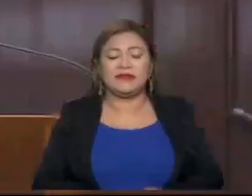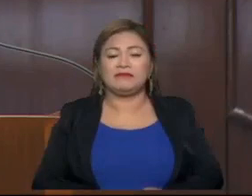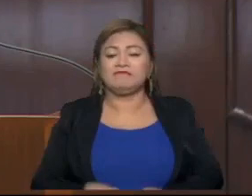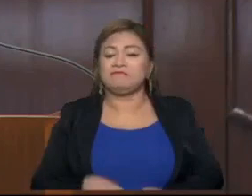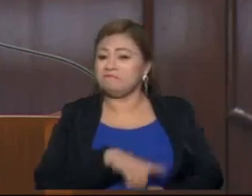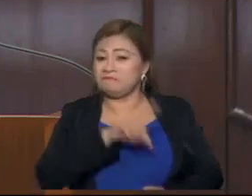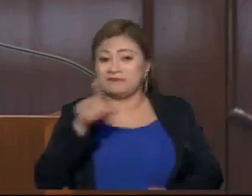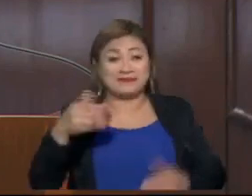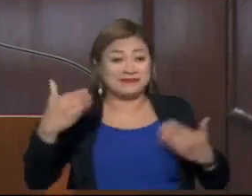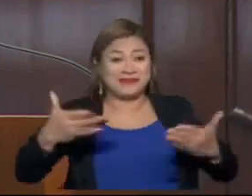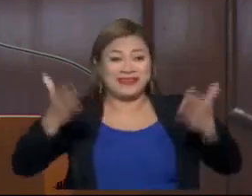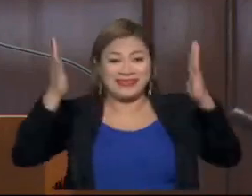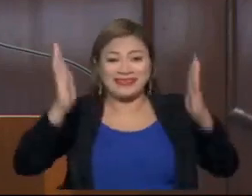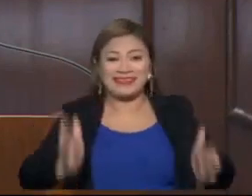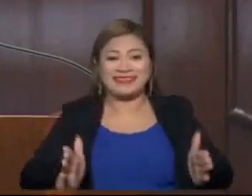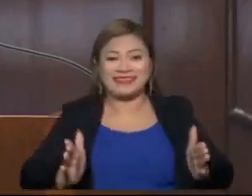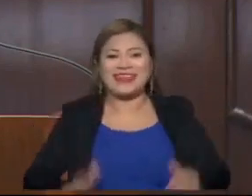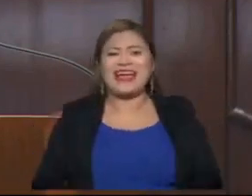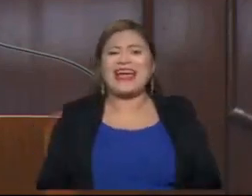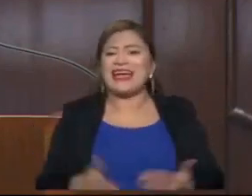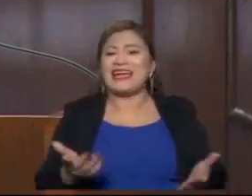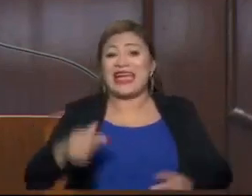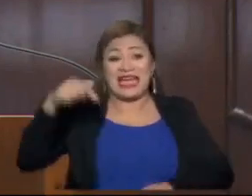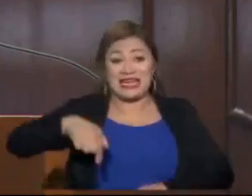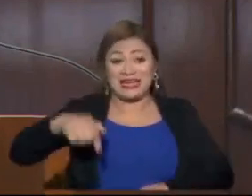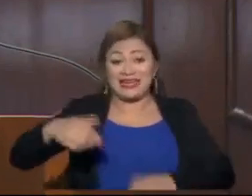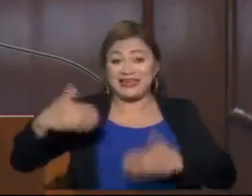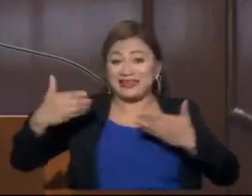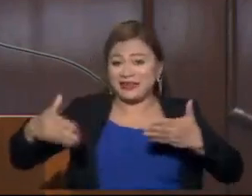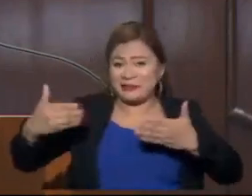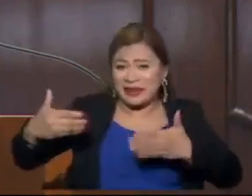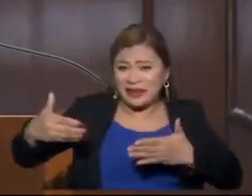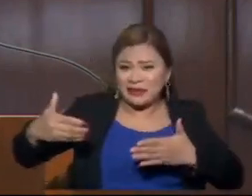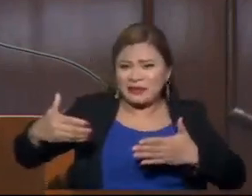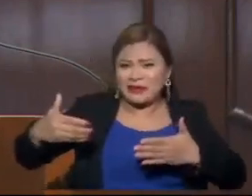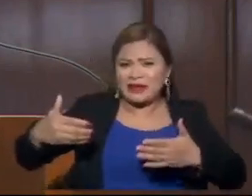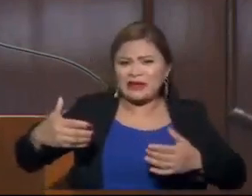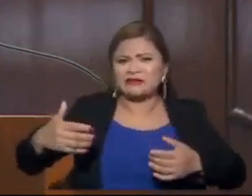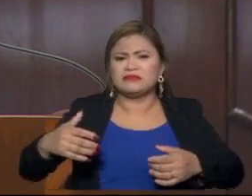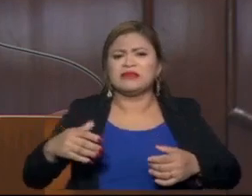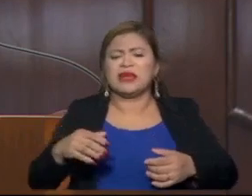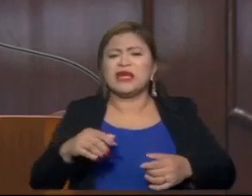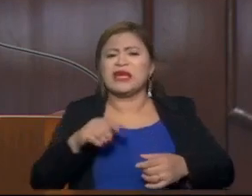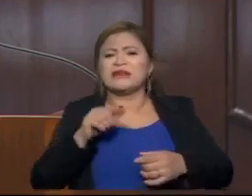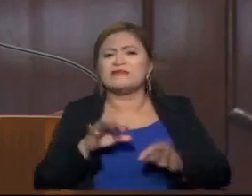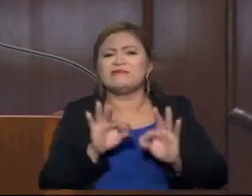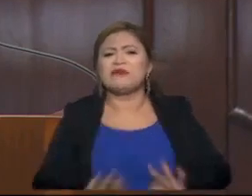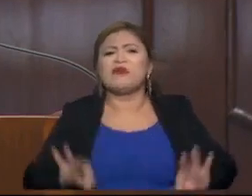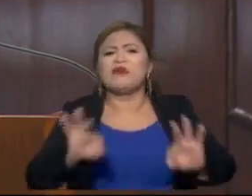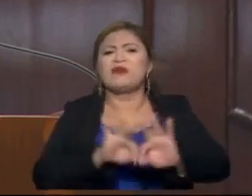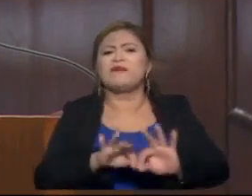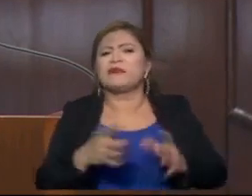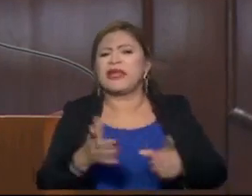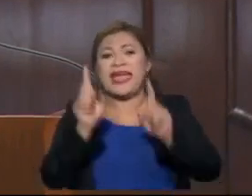Señoras y señores, para nuestro país, el gran reto en materia de